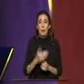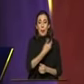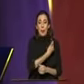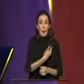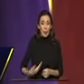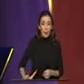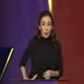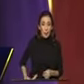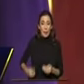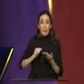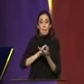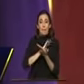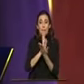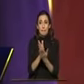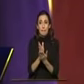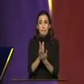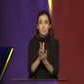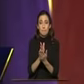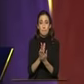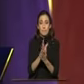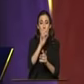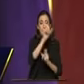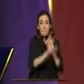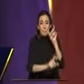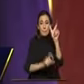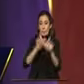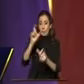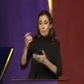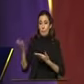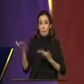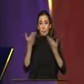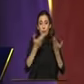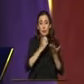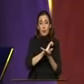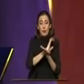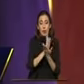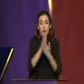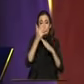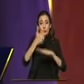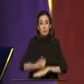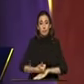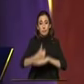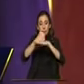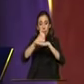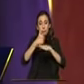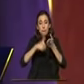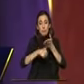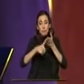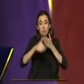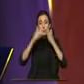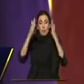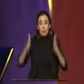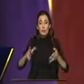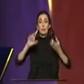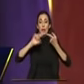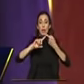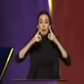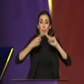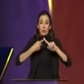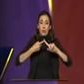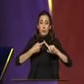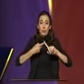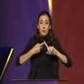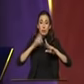presidente, señoras y señores queridos asambleístas, autoridades, ministras y ministros, amigas,